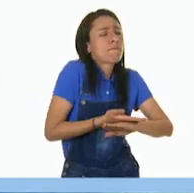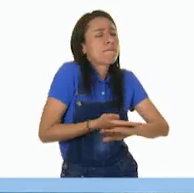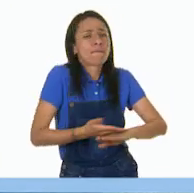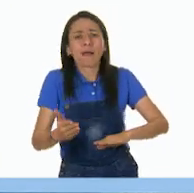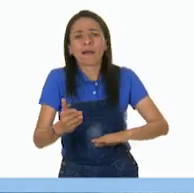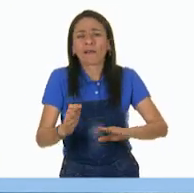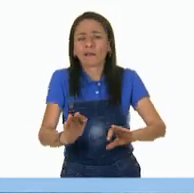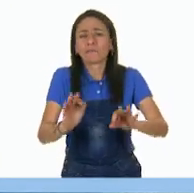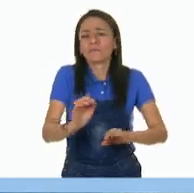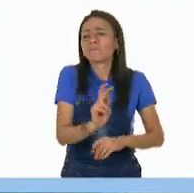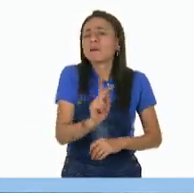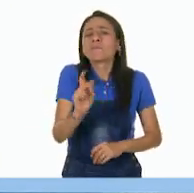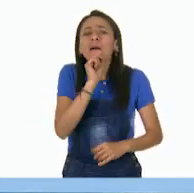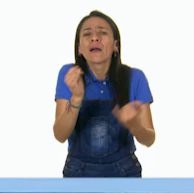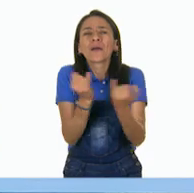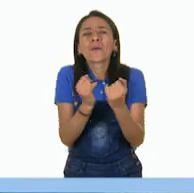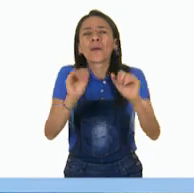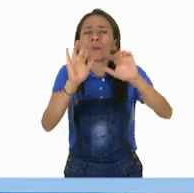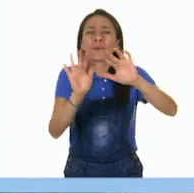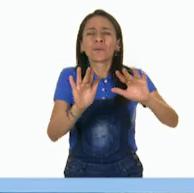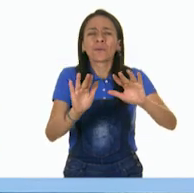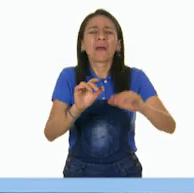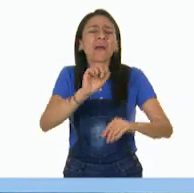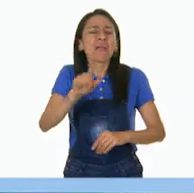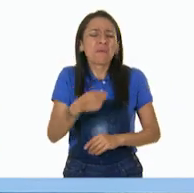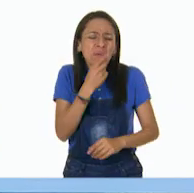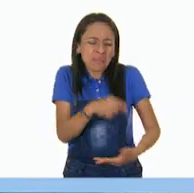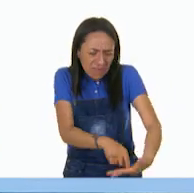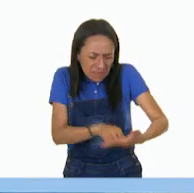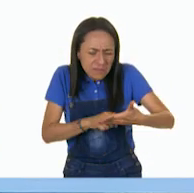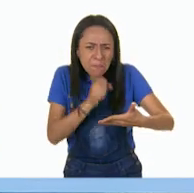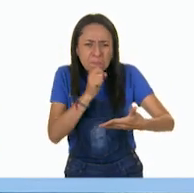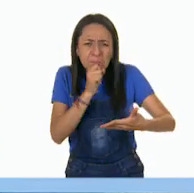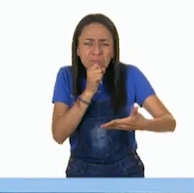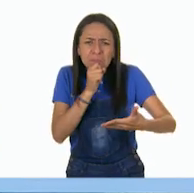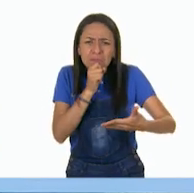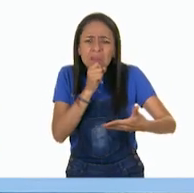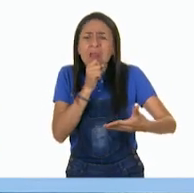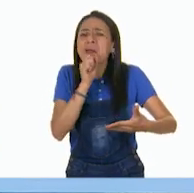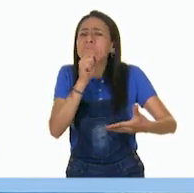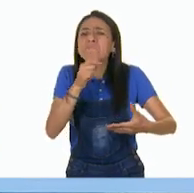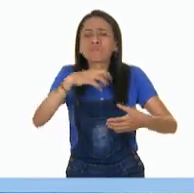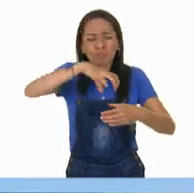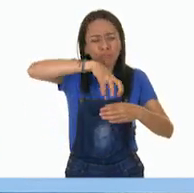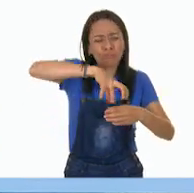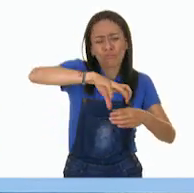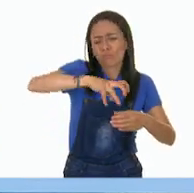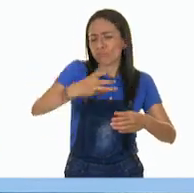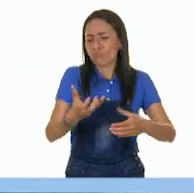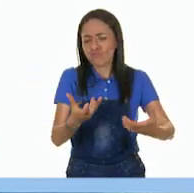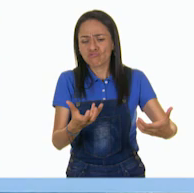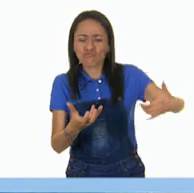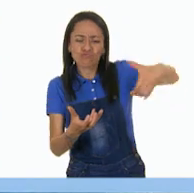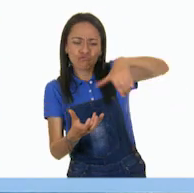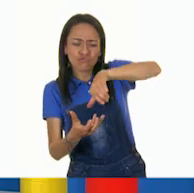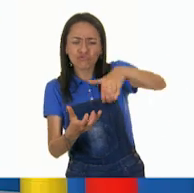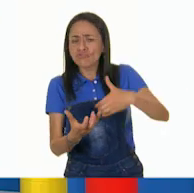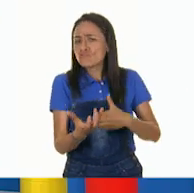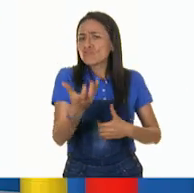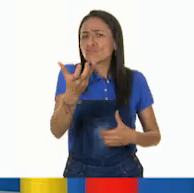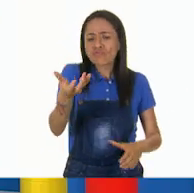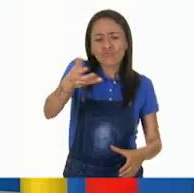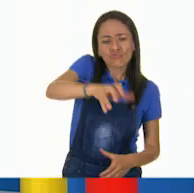que con una tapita ya era suficiente pero no es cierto yo vi que le puso como 20 y tapitas